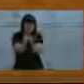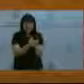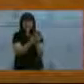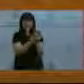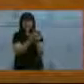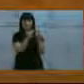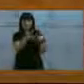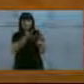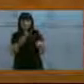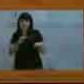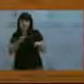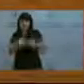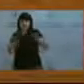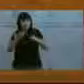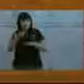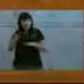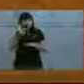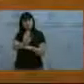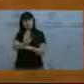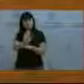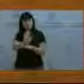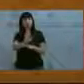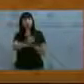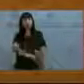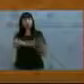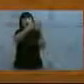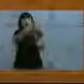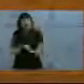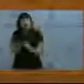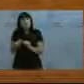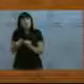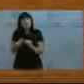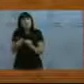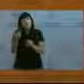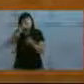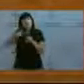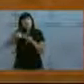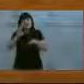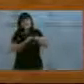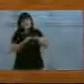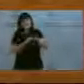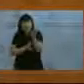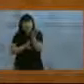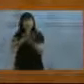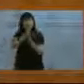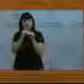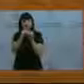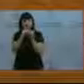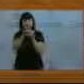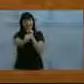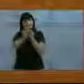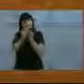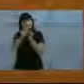que representamos en esta Cámara se plasmen el desarrollo estable de políticas de izquierdas. Tengan alturas de miras